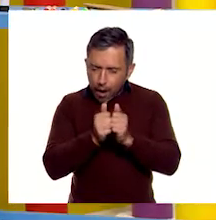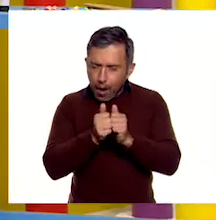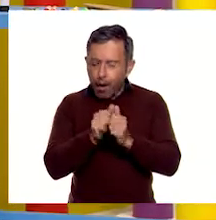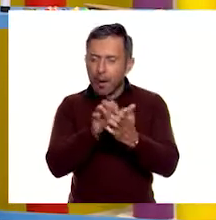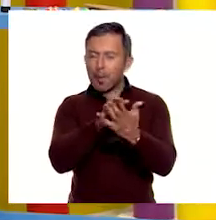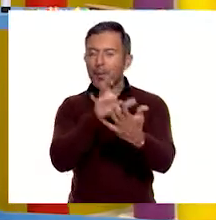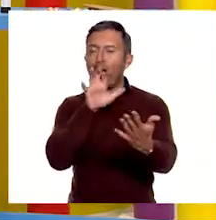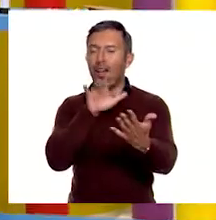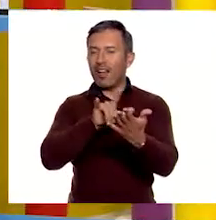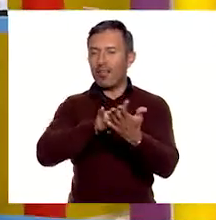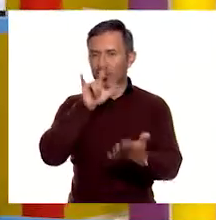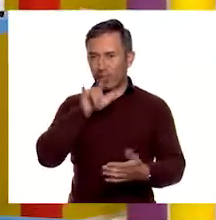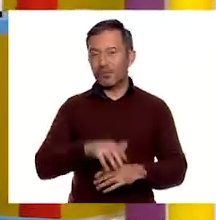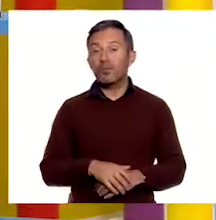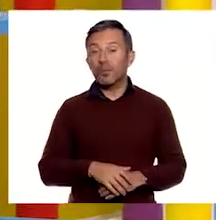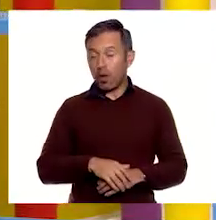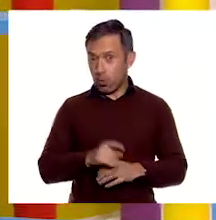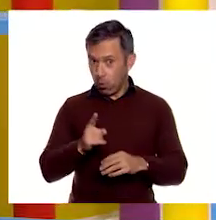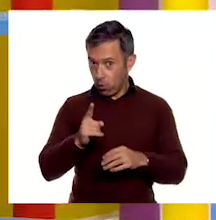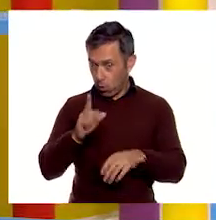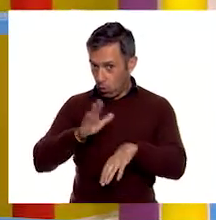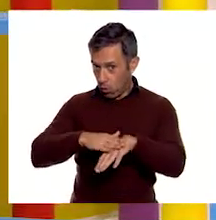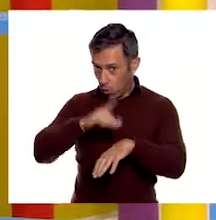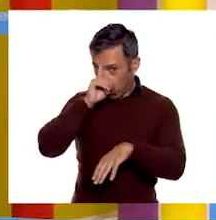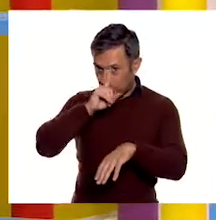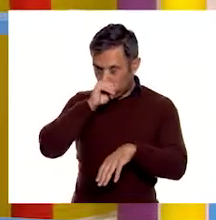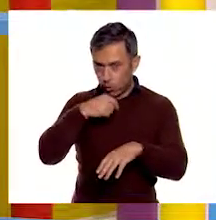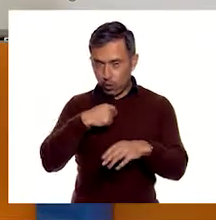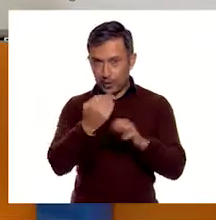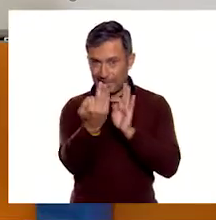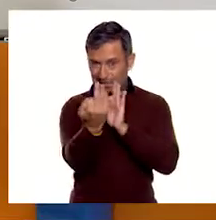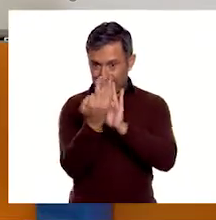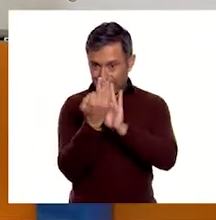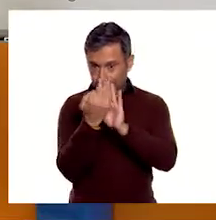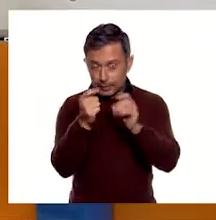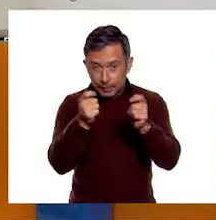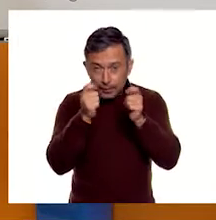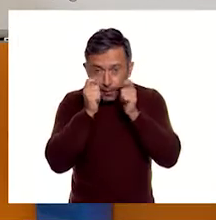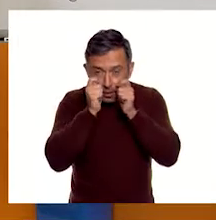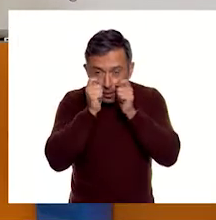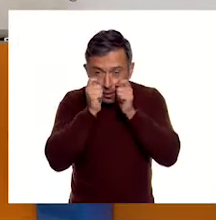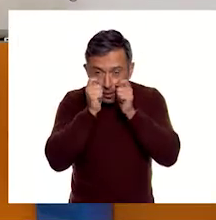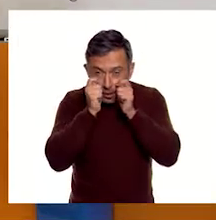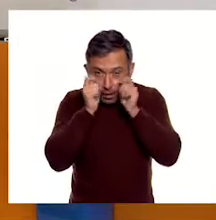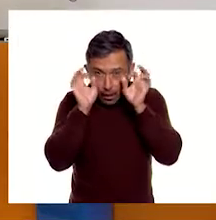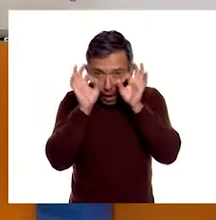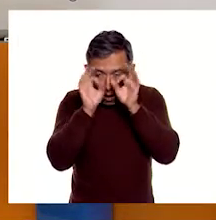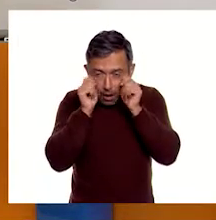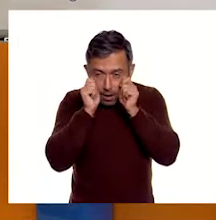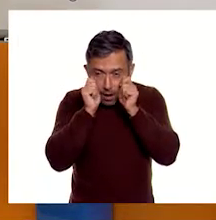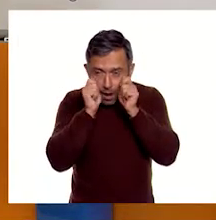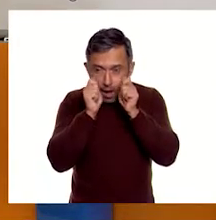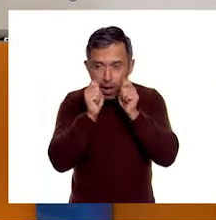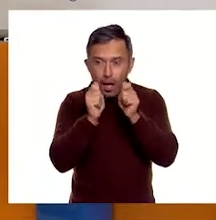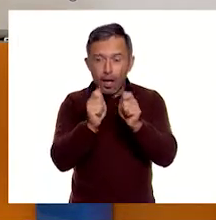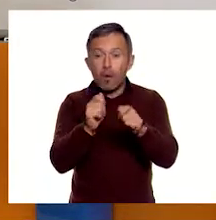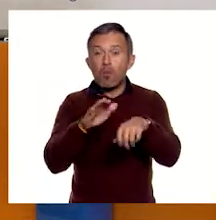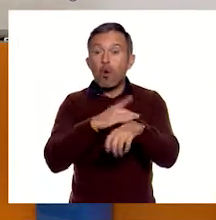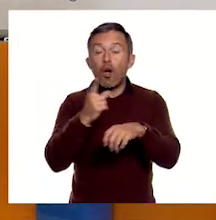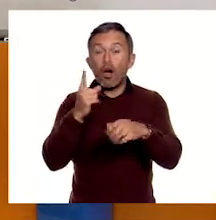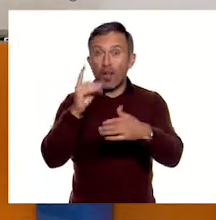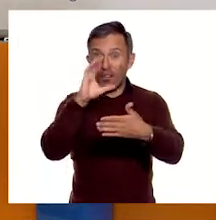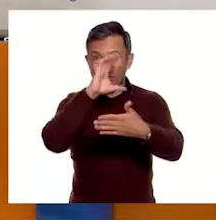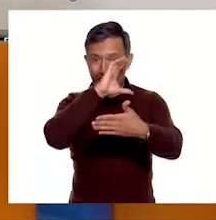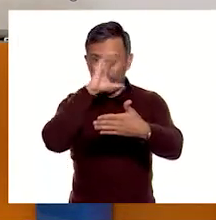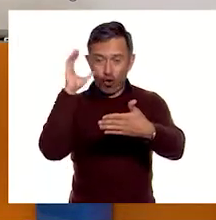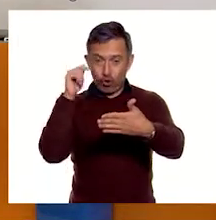El secreto es pegarnos Pegarlos literalmente. Y muy lentamente, porque... La imagen no se forma aquí, Eric, niñas